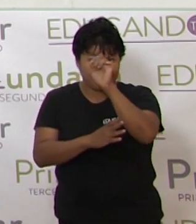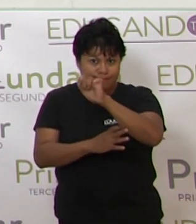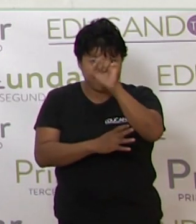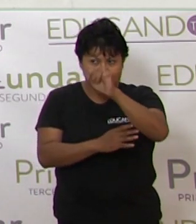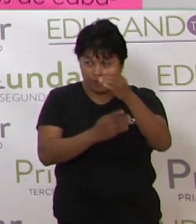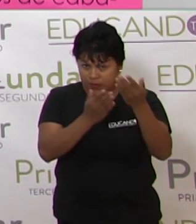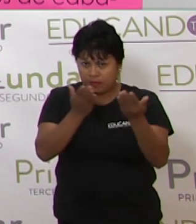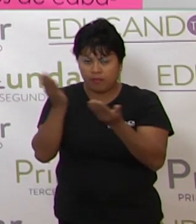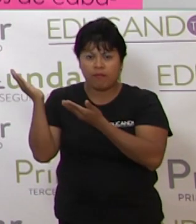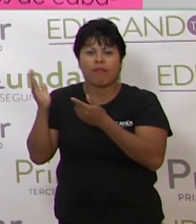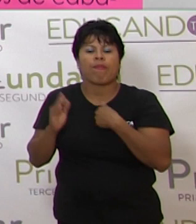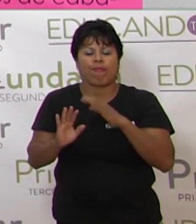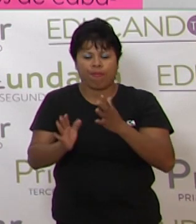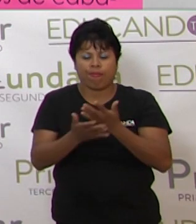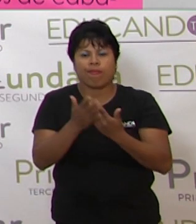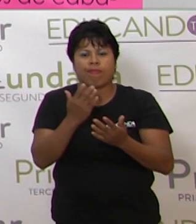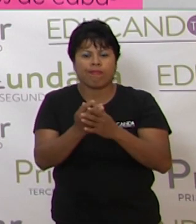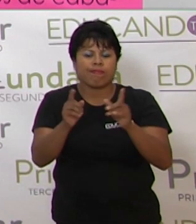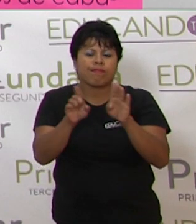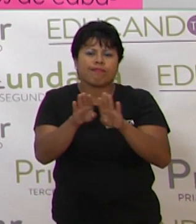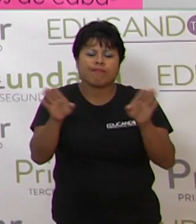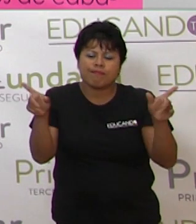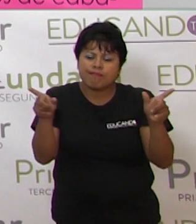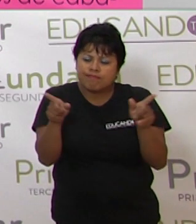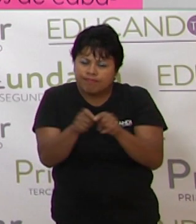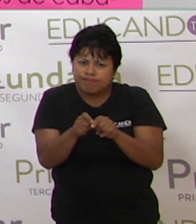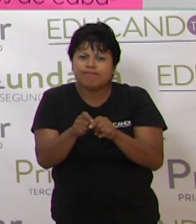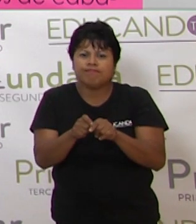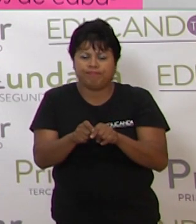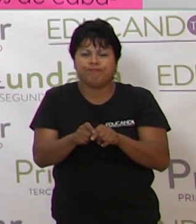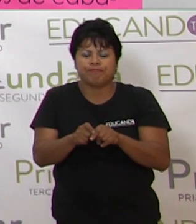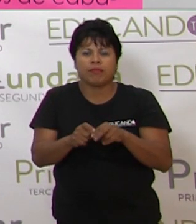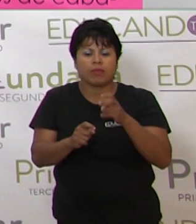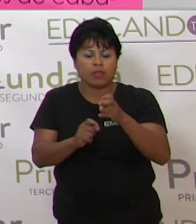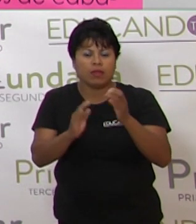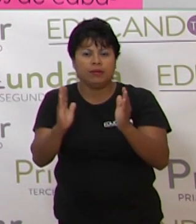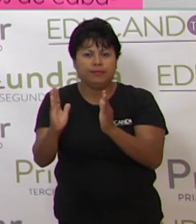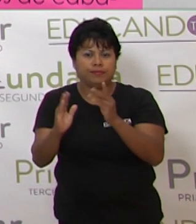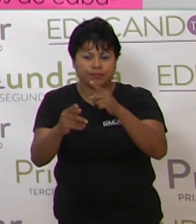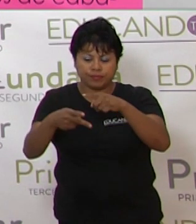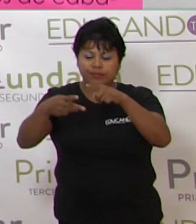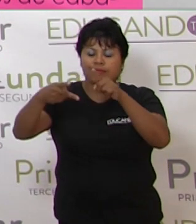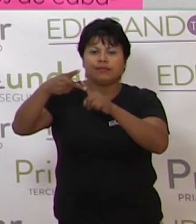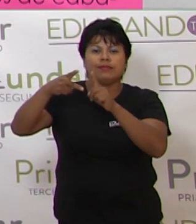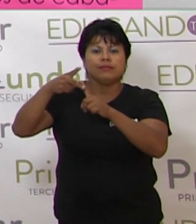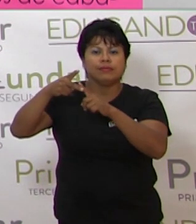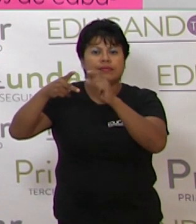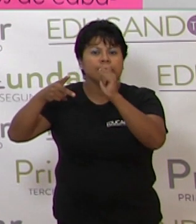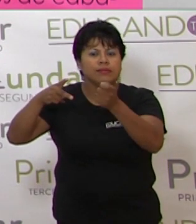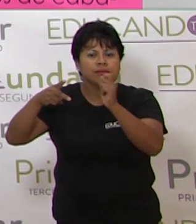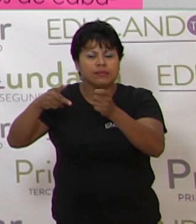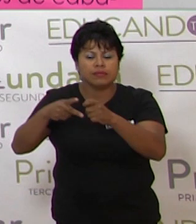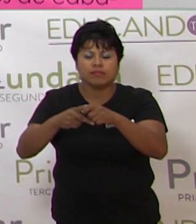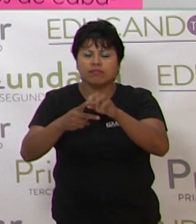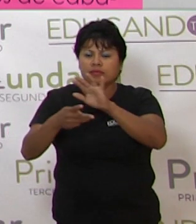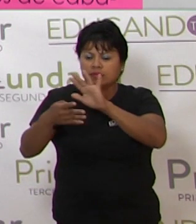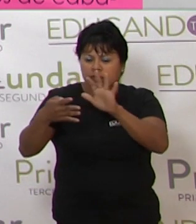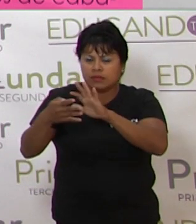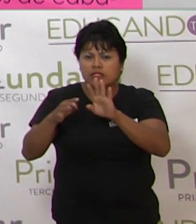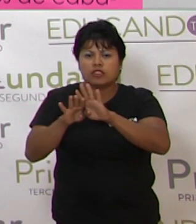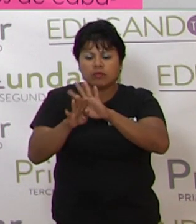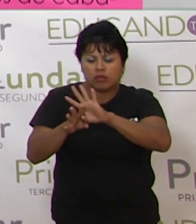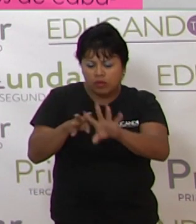pizarrón, yo ya hice un resumen. En el apartado 2 es el análisis